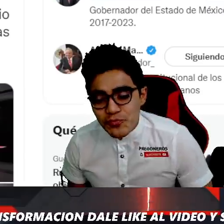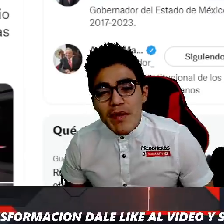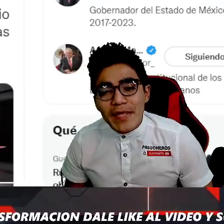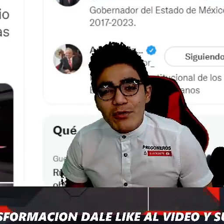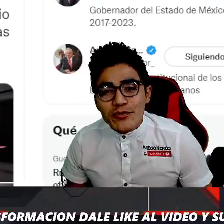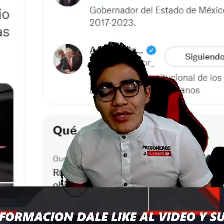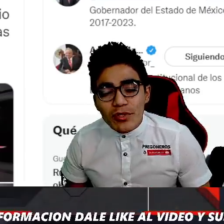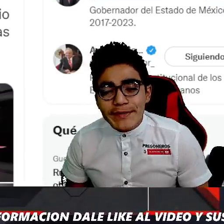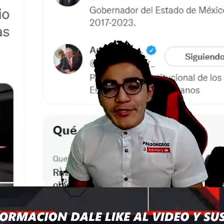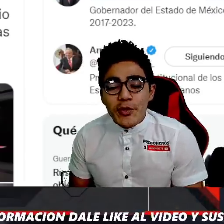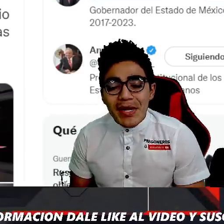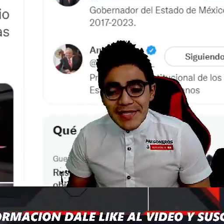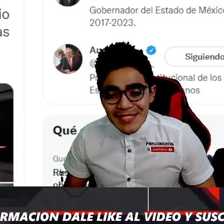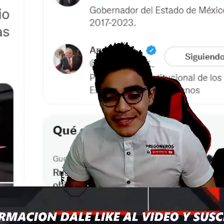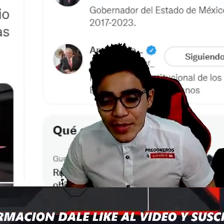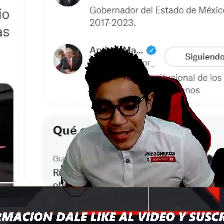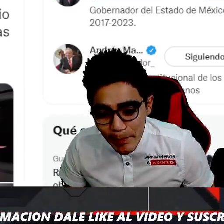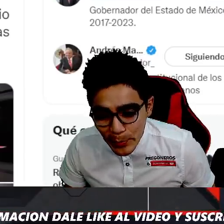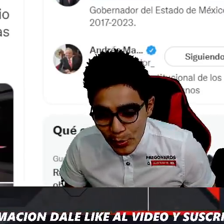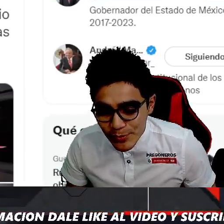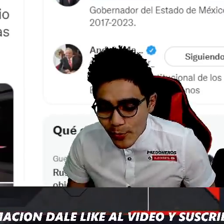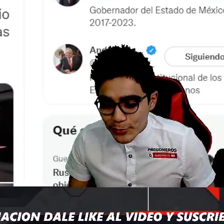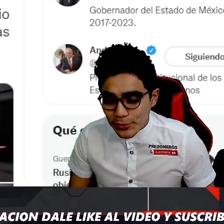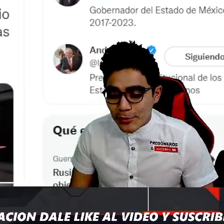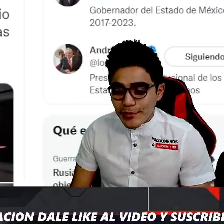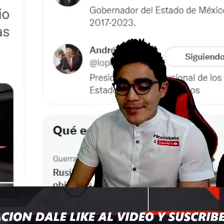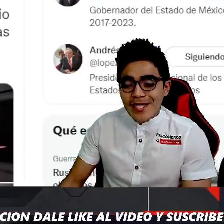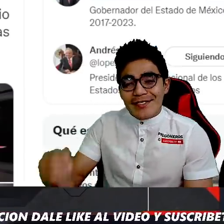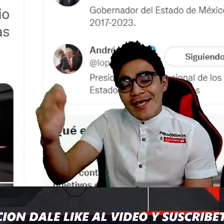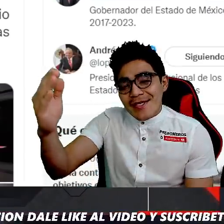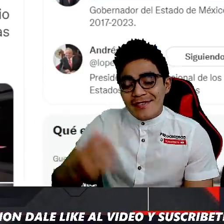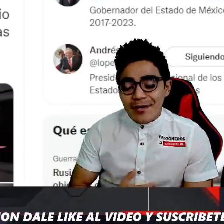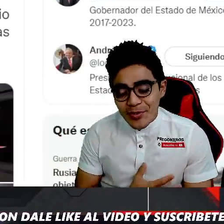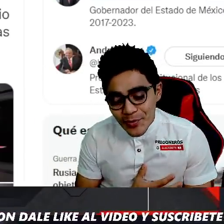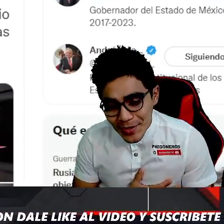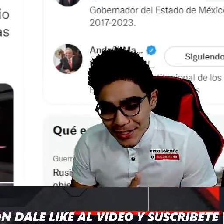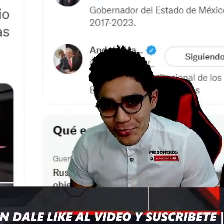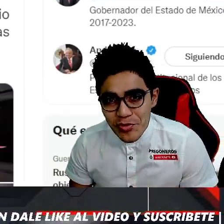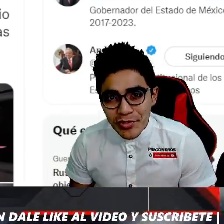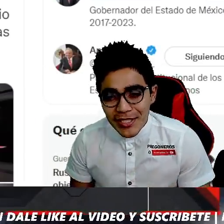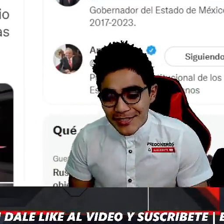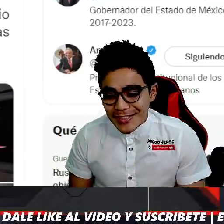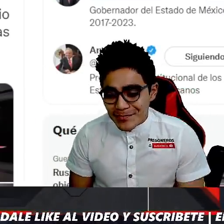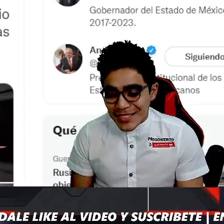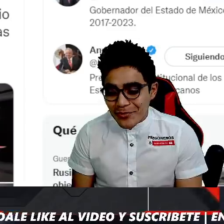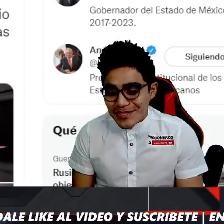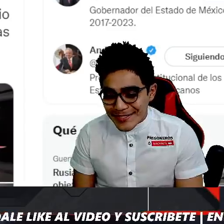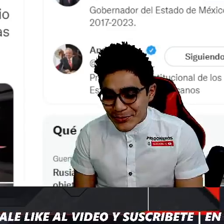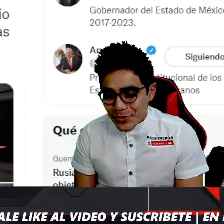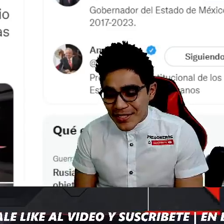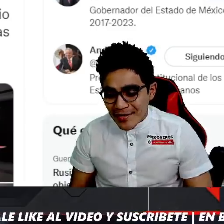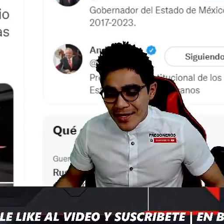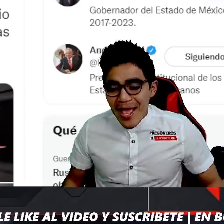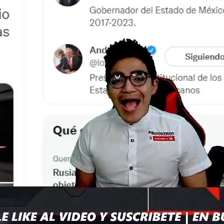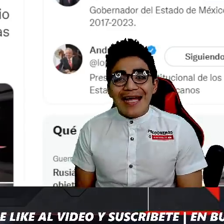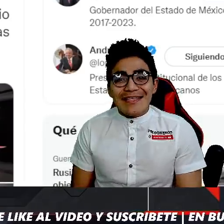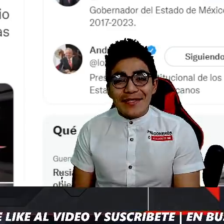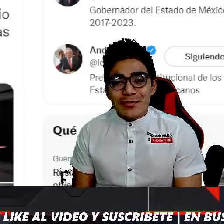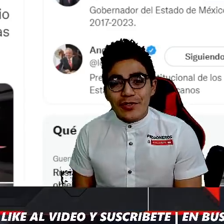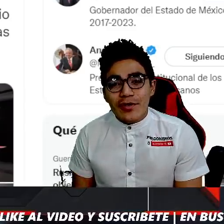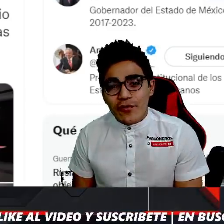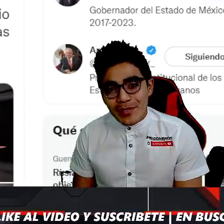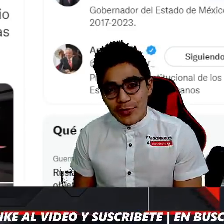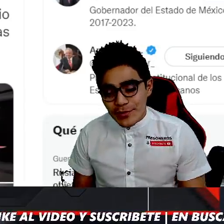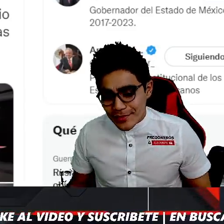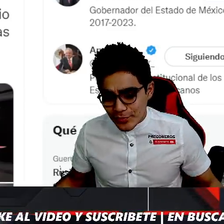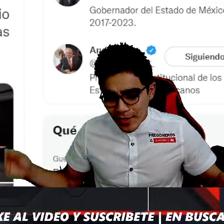Amigos, bienvenidos a una nueva transmisión más a este su canal, Pregoneros 4T Noticias, servidor Irmi Rodríguez, transmitiéndoles desde su canal. Antes de